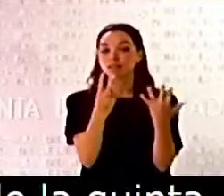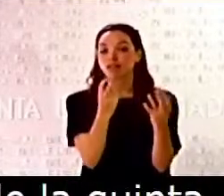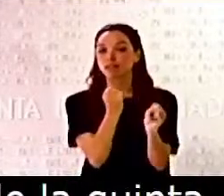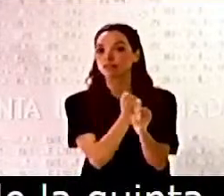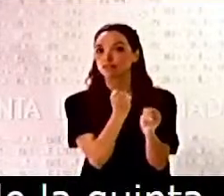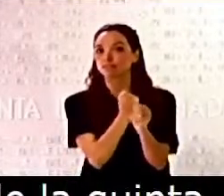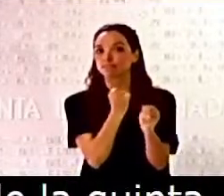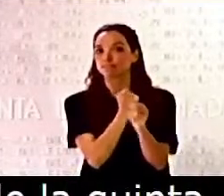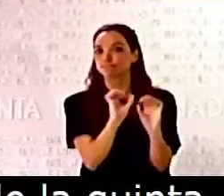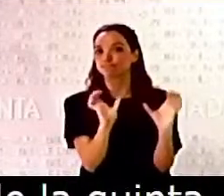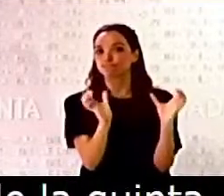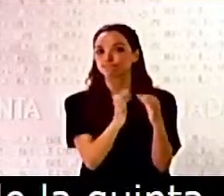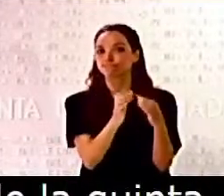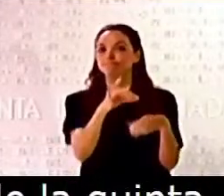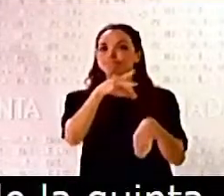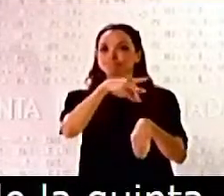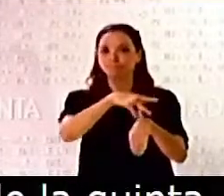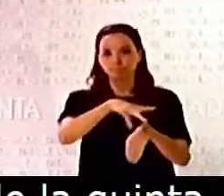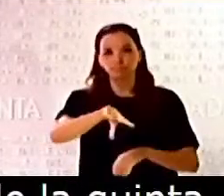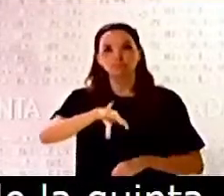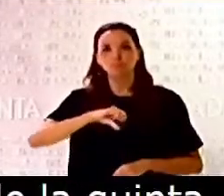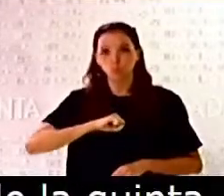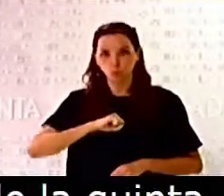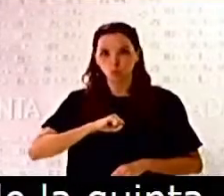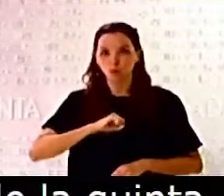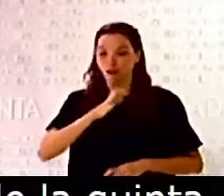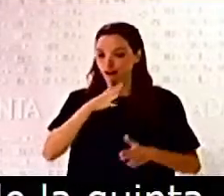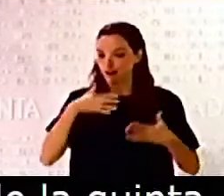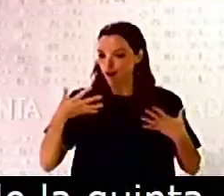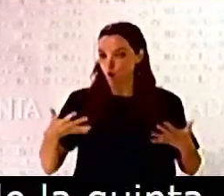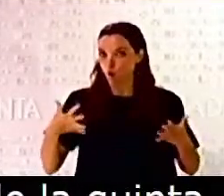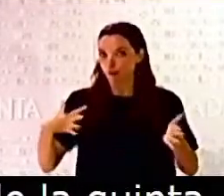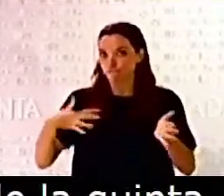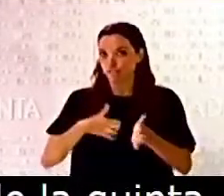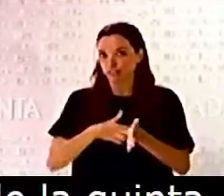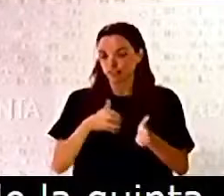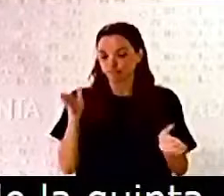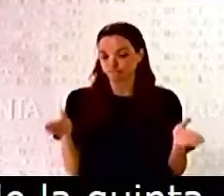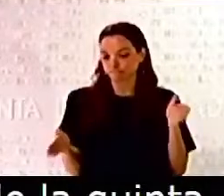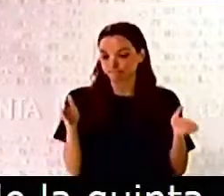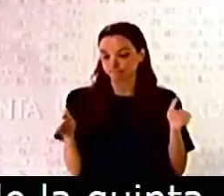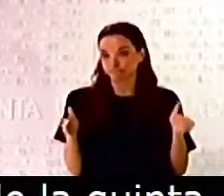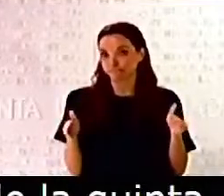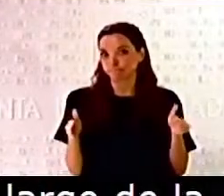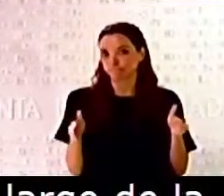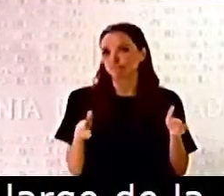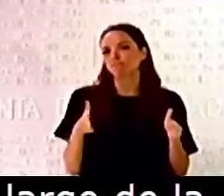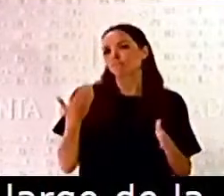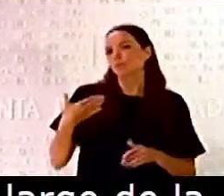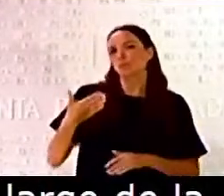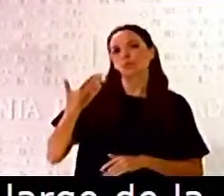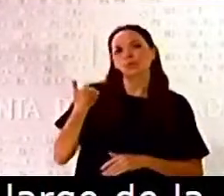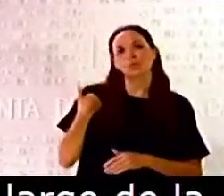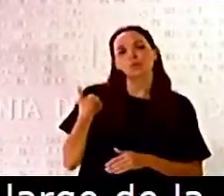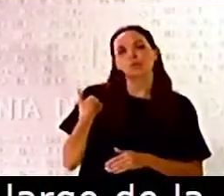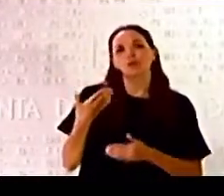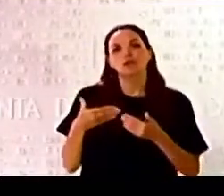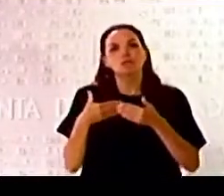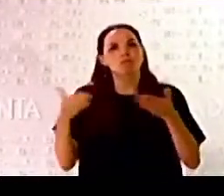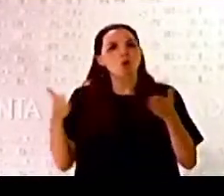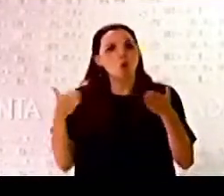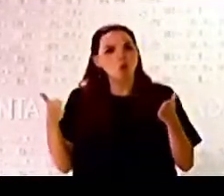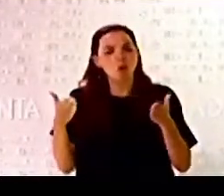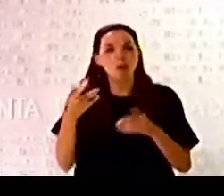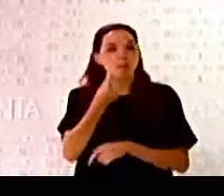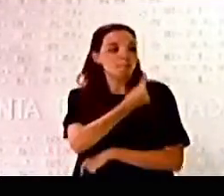esta quinta ola. Unas cifras que están lejos de ser las que fueron cuando no teníamos la vacuna o cuando